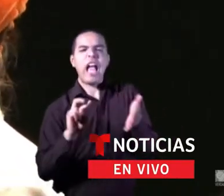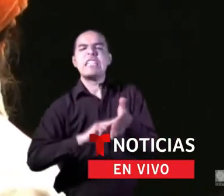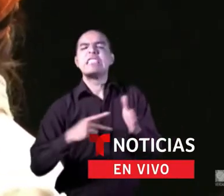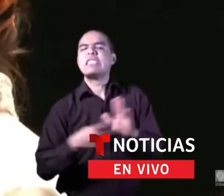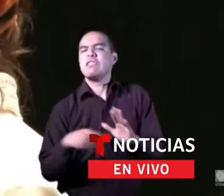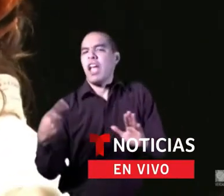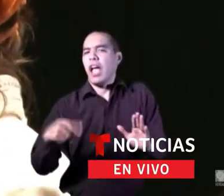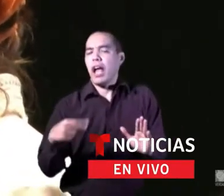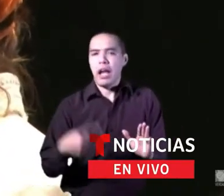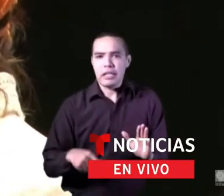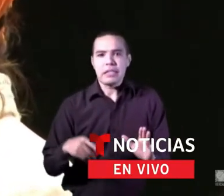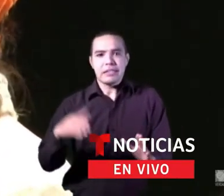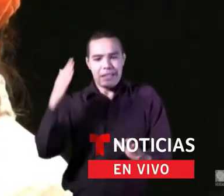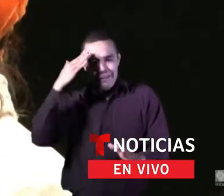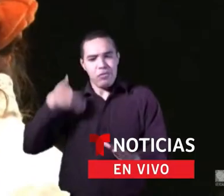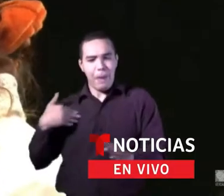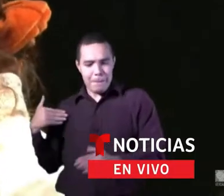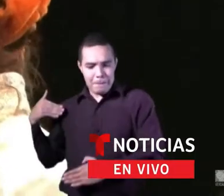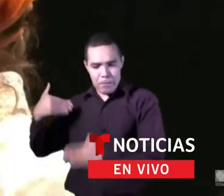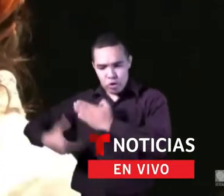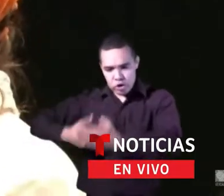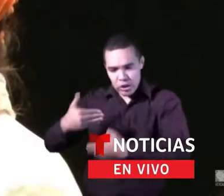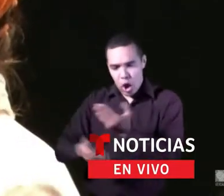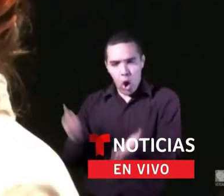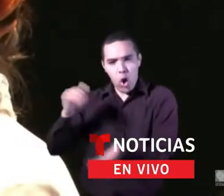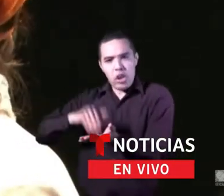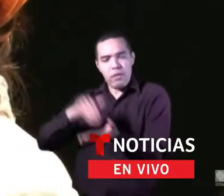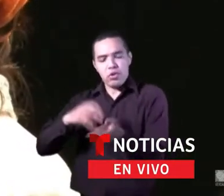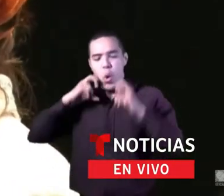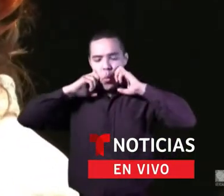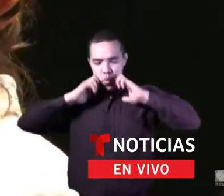realidad al proceso de rehumanización